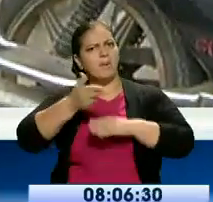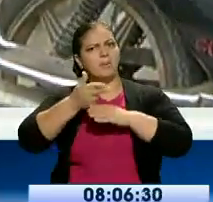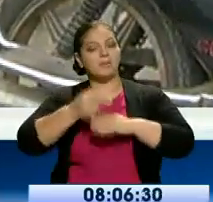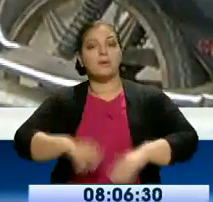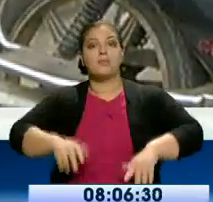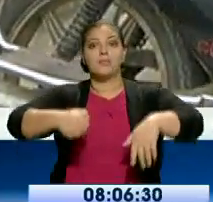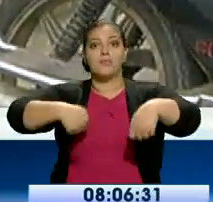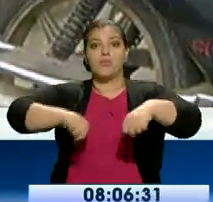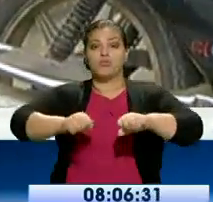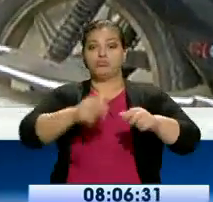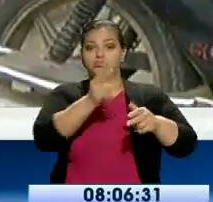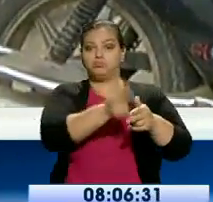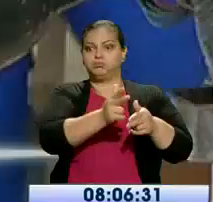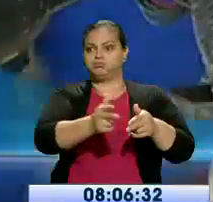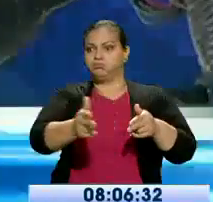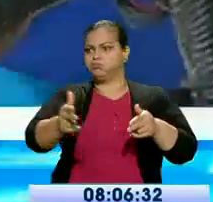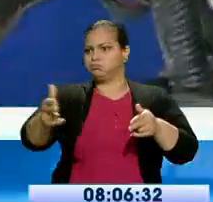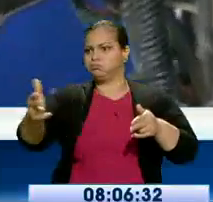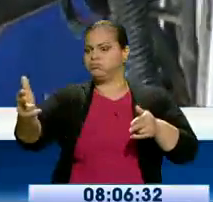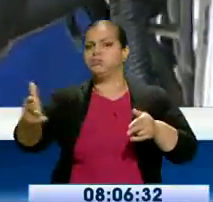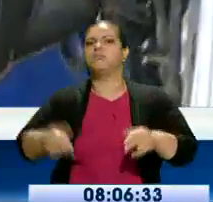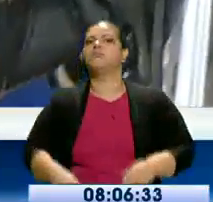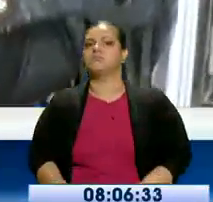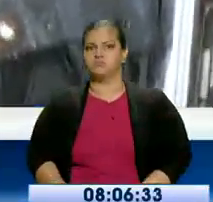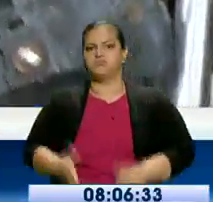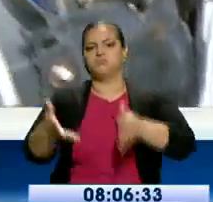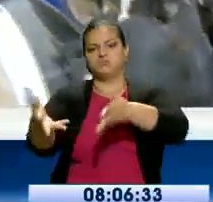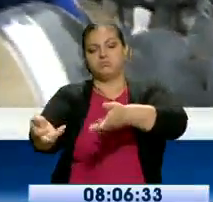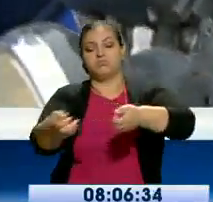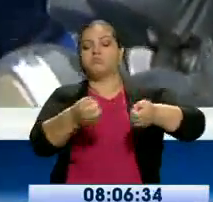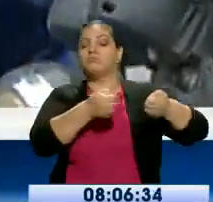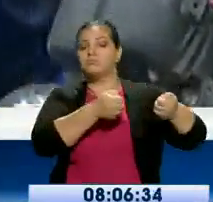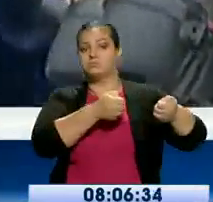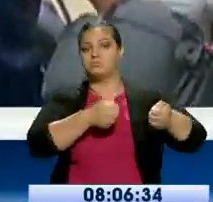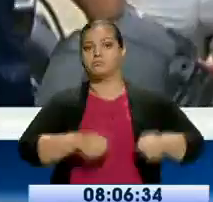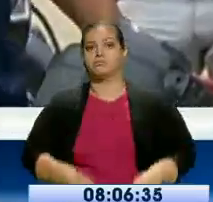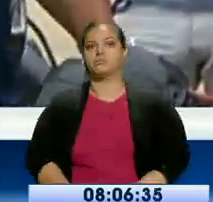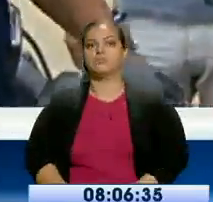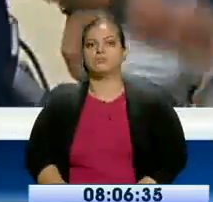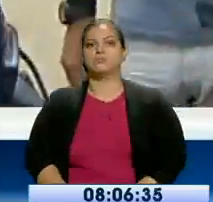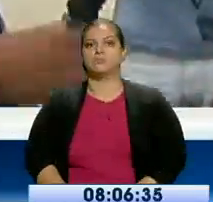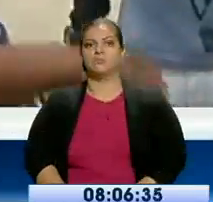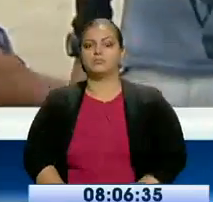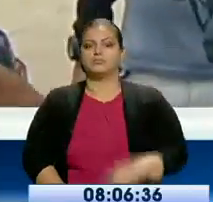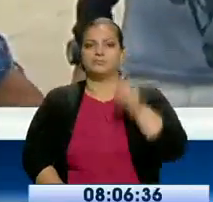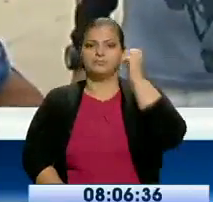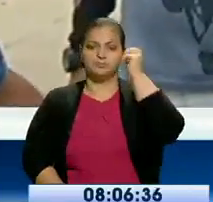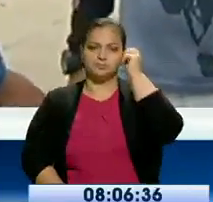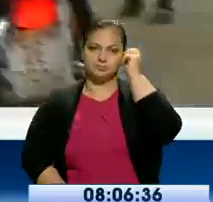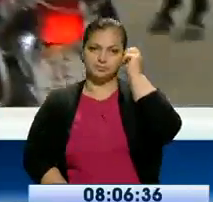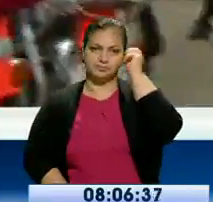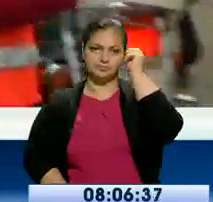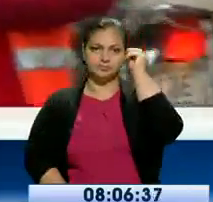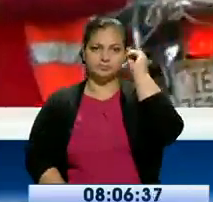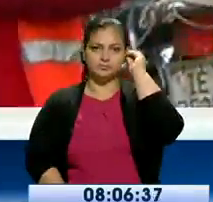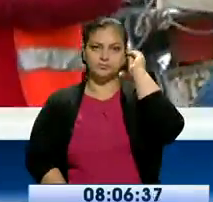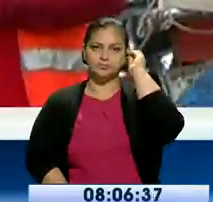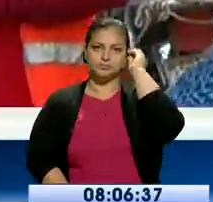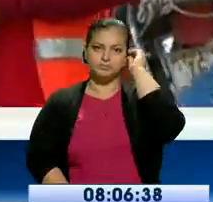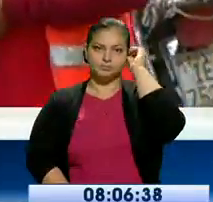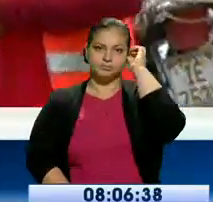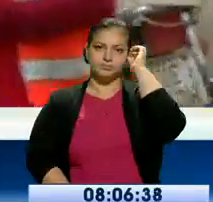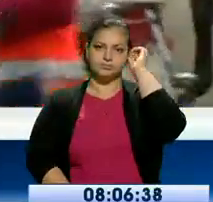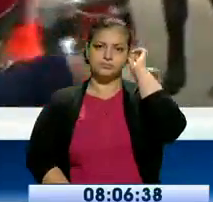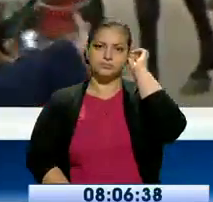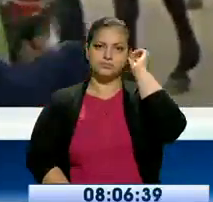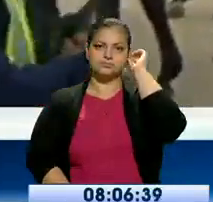motocicletas que presentaban inconsistencias sobre su documentación fueron retiradas de circulación. No más trabaja, pues no